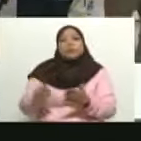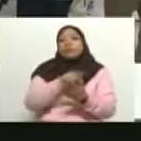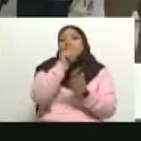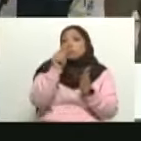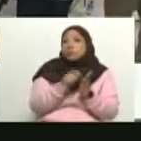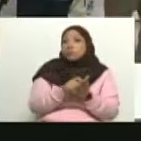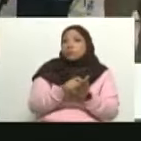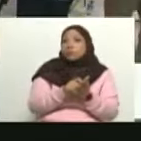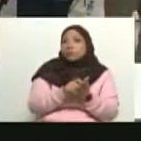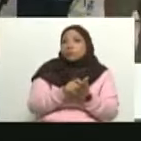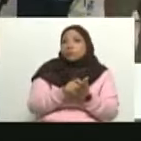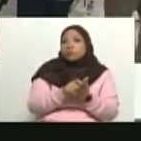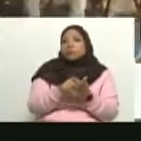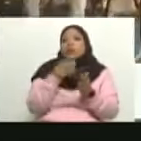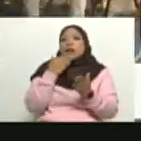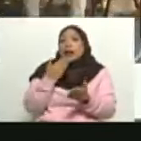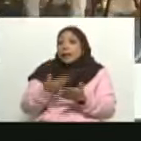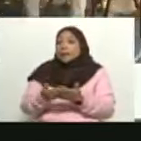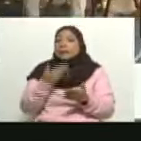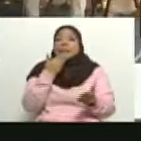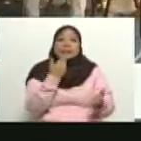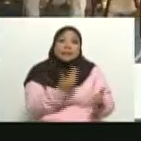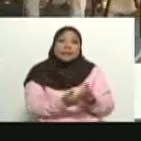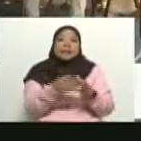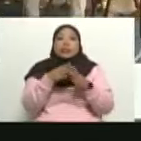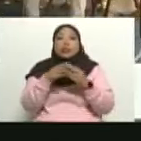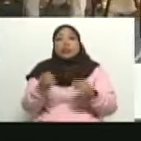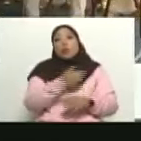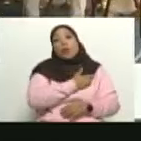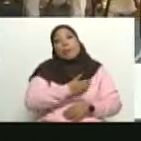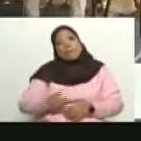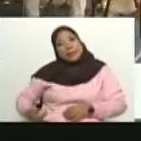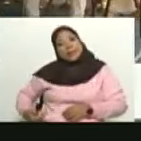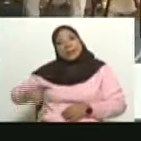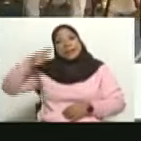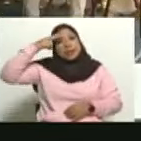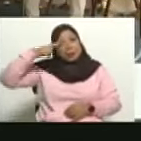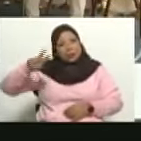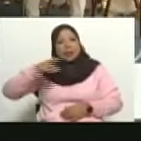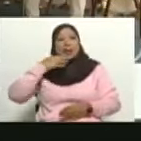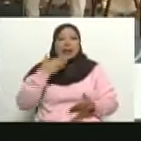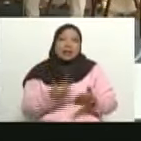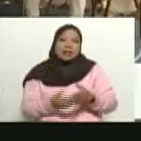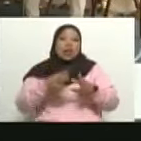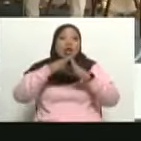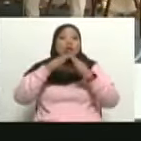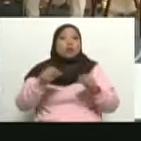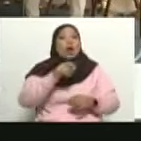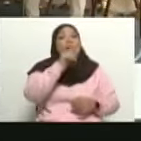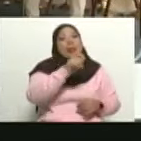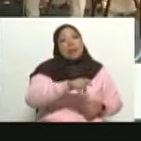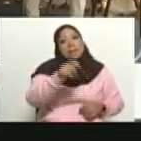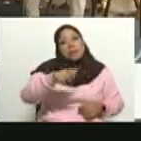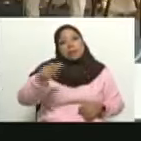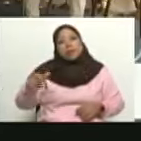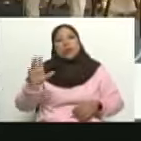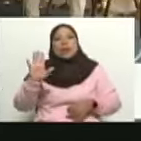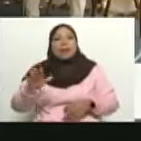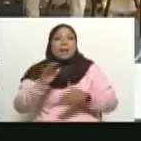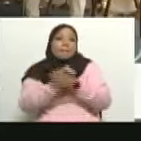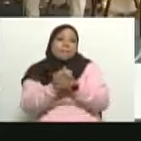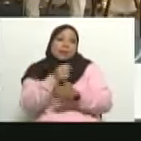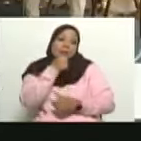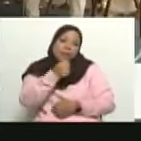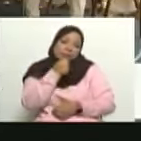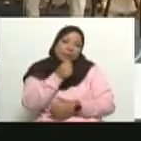nuevamente, canciller, muchas gracias. Gracias al presidente López Obrador, gracias a México, gracias a todos nuestros colegas y felicitaciones a